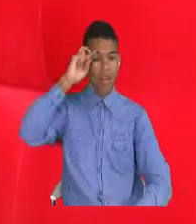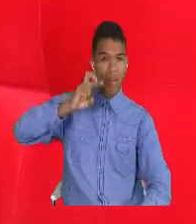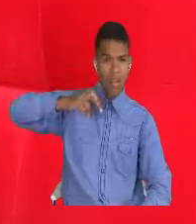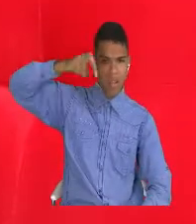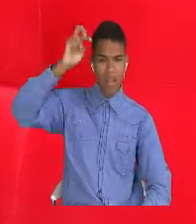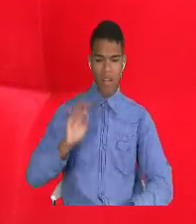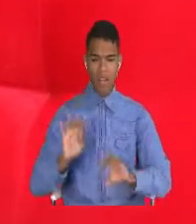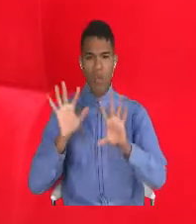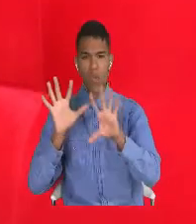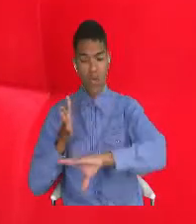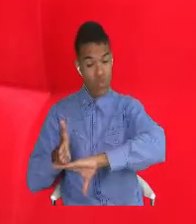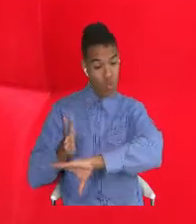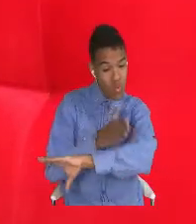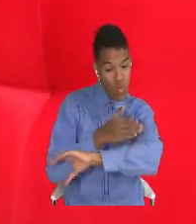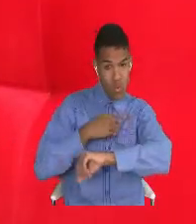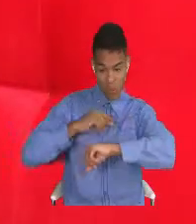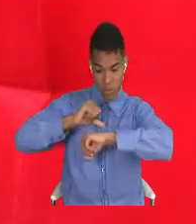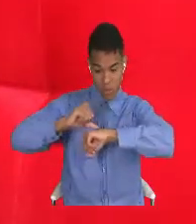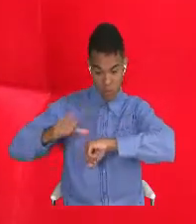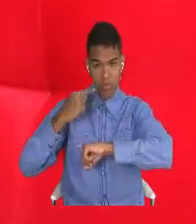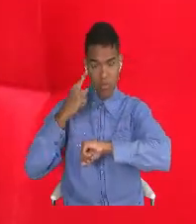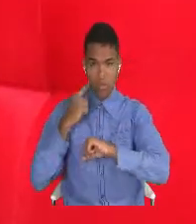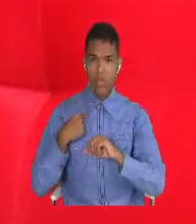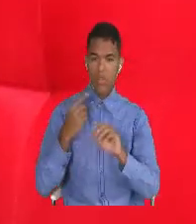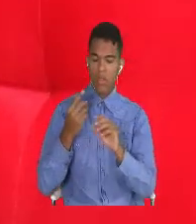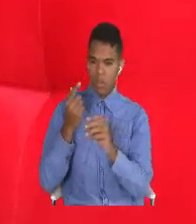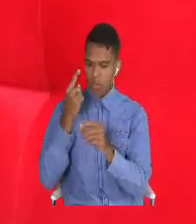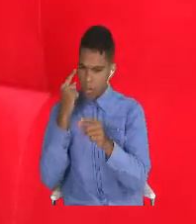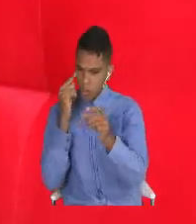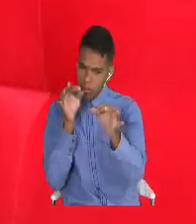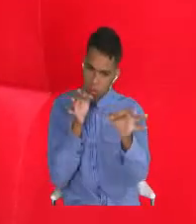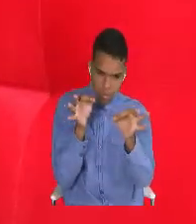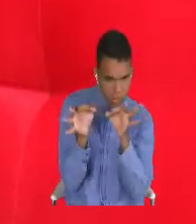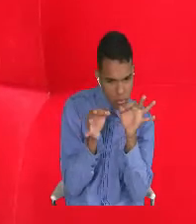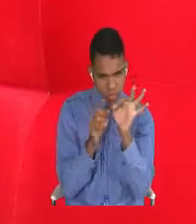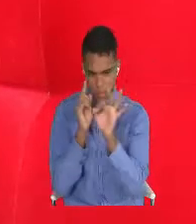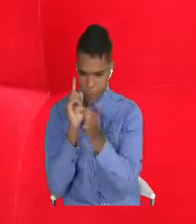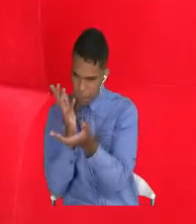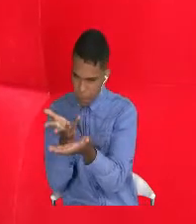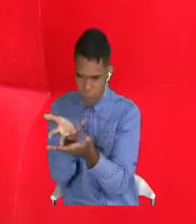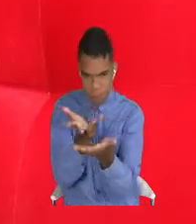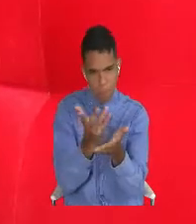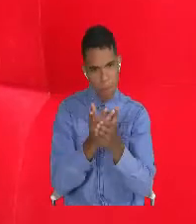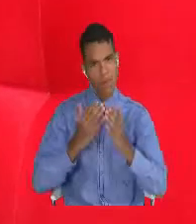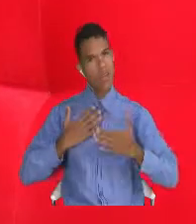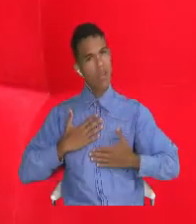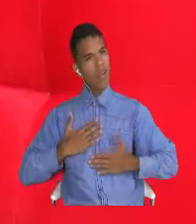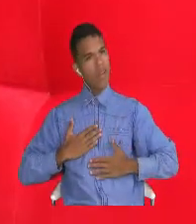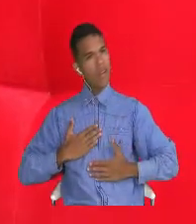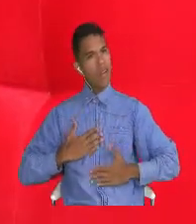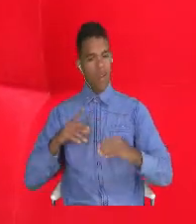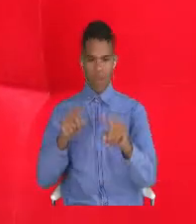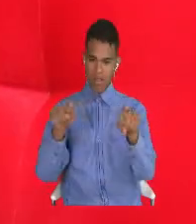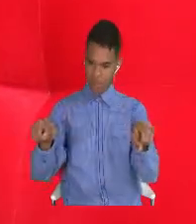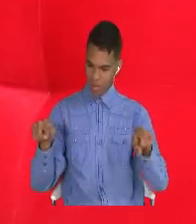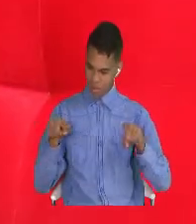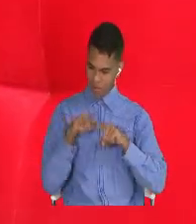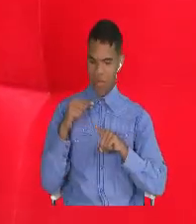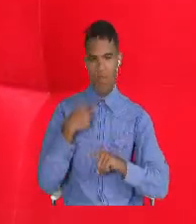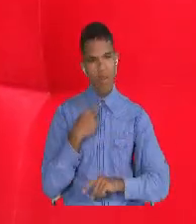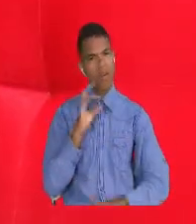buen posoperatorio y que el paciente se sienta a gusto con nosotros y que se sienta que va a ir a una estética que es confiable, que